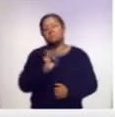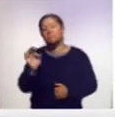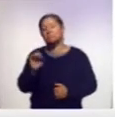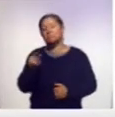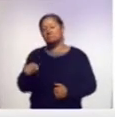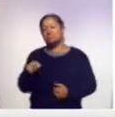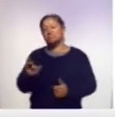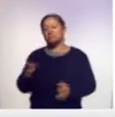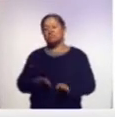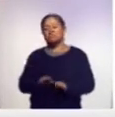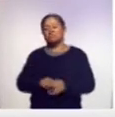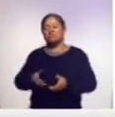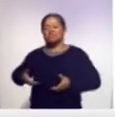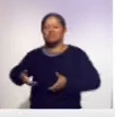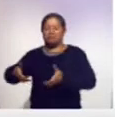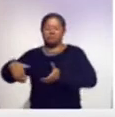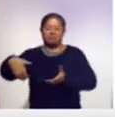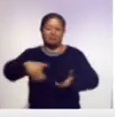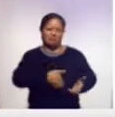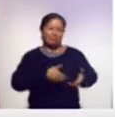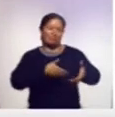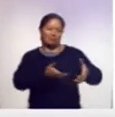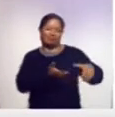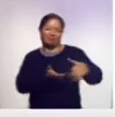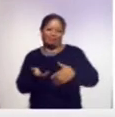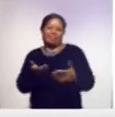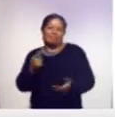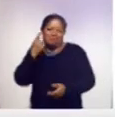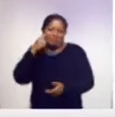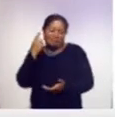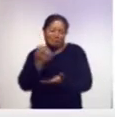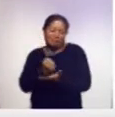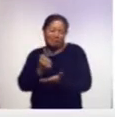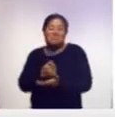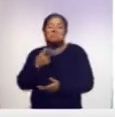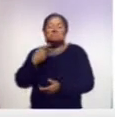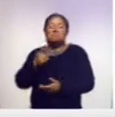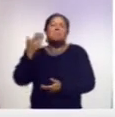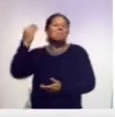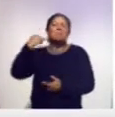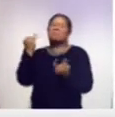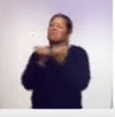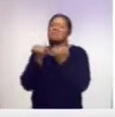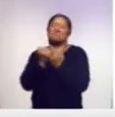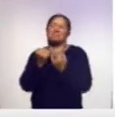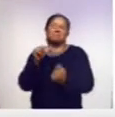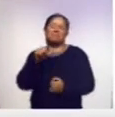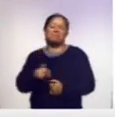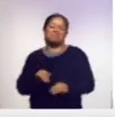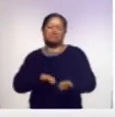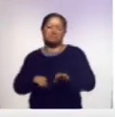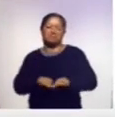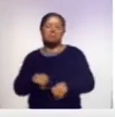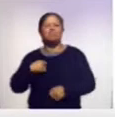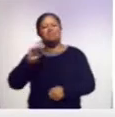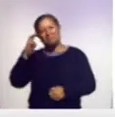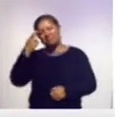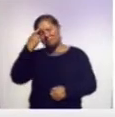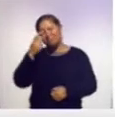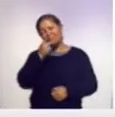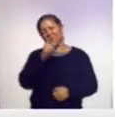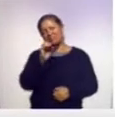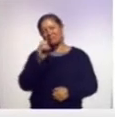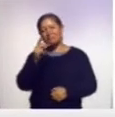que se dan en este tipo de... para romper récord, pero en algún momento se han hecho. Hemos recordado como a Lopopis Muñiz aquí